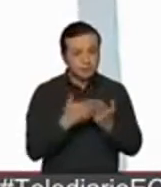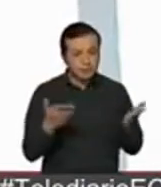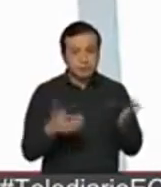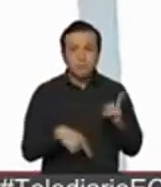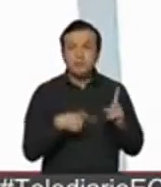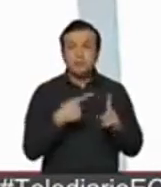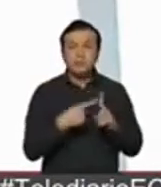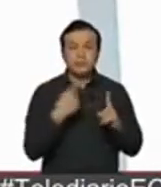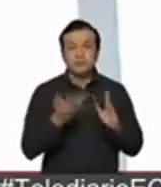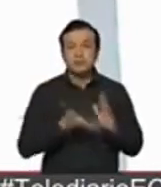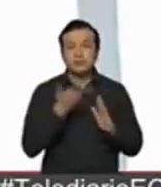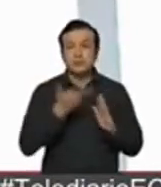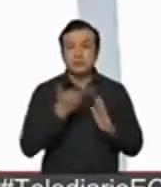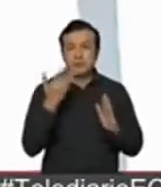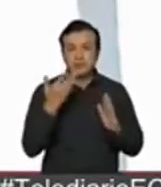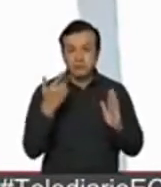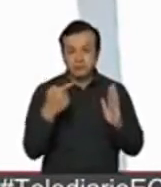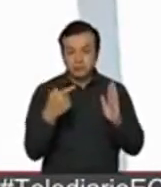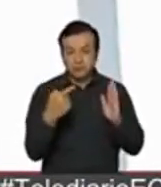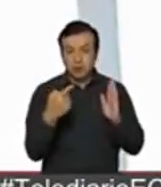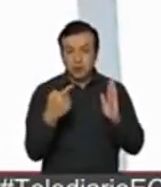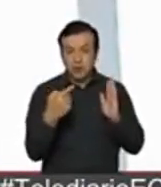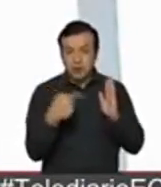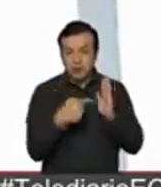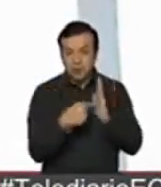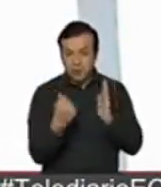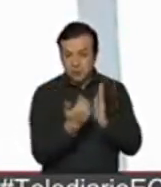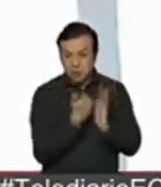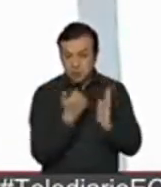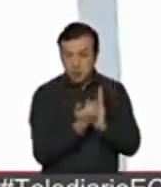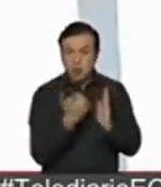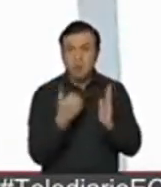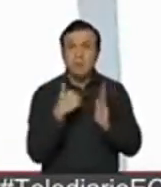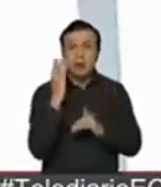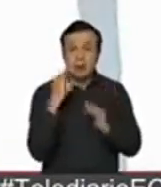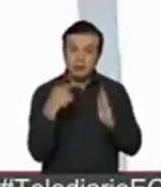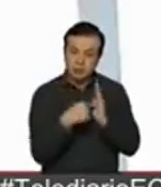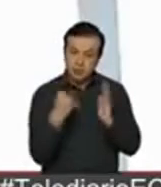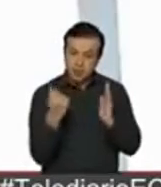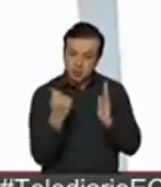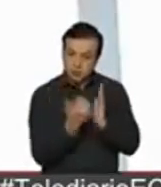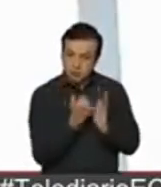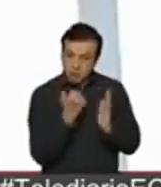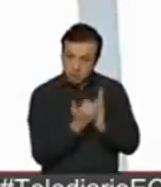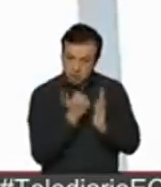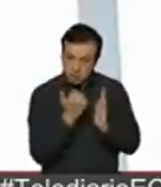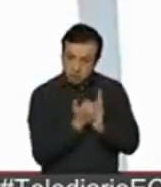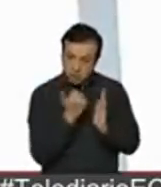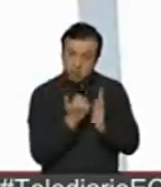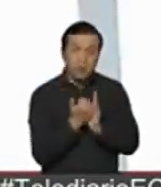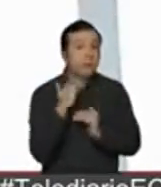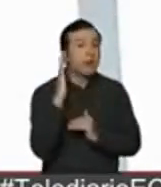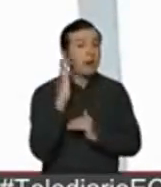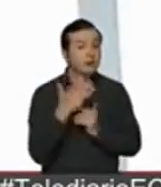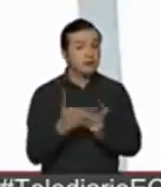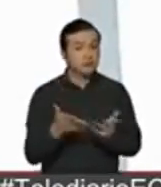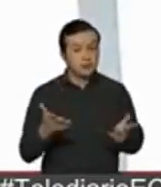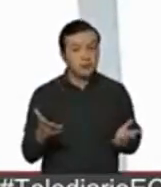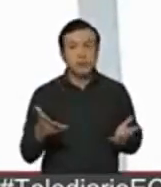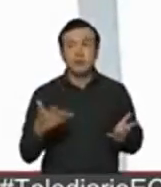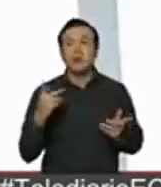incluir un incremento en los ingresos fiscales, seguramente a través de una mayor recaudación tributaria, y esto a su vez seguramente a través